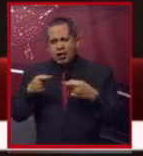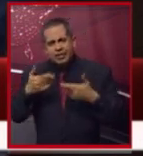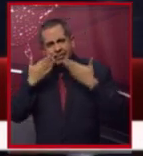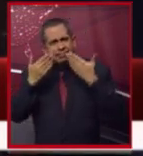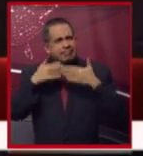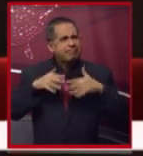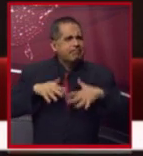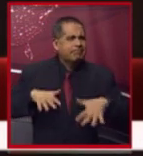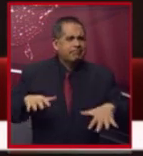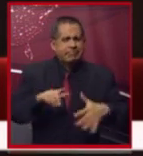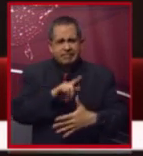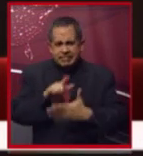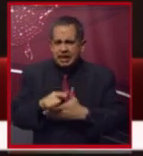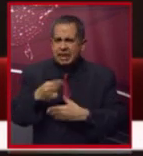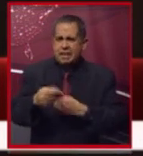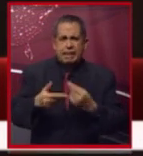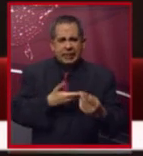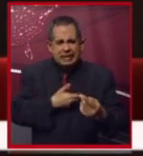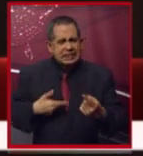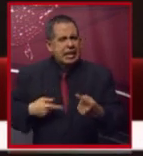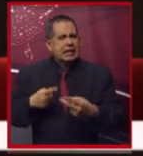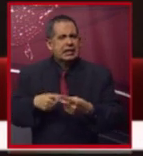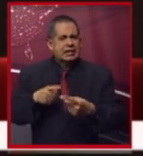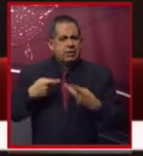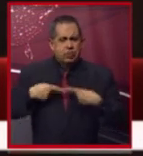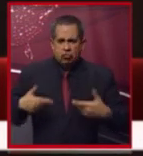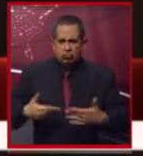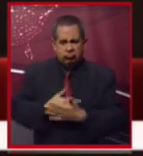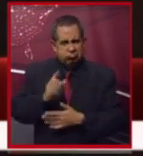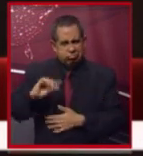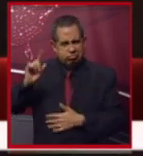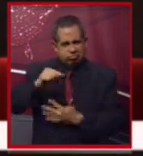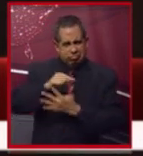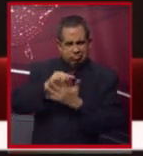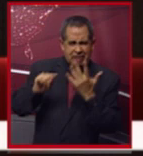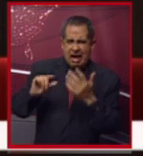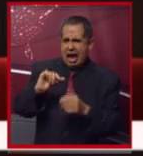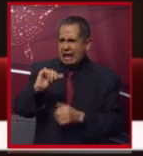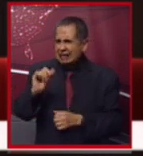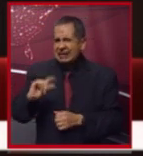dirección, leyes, presidentes, ciudadanos ejemplares,